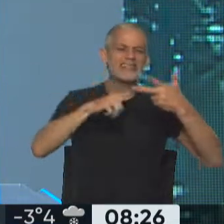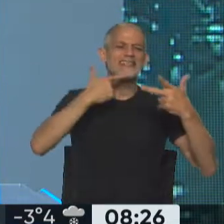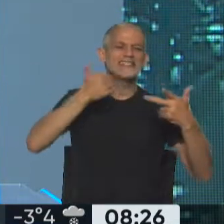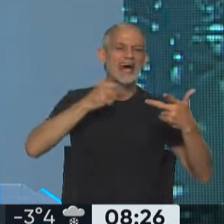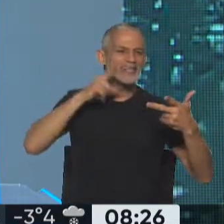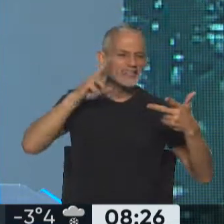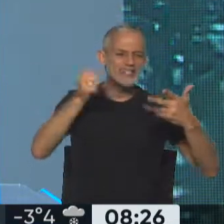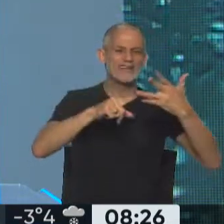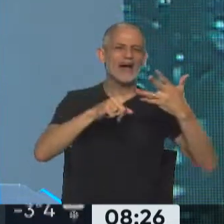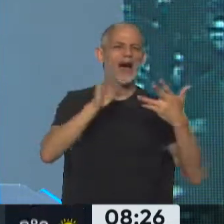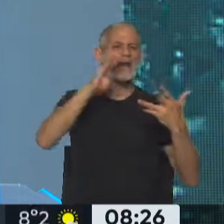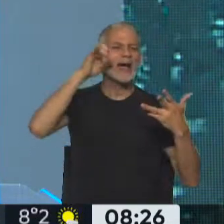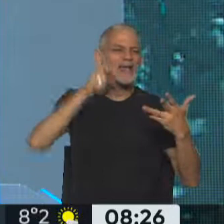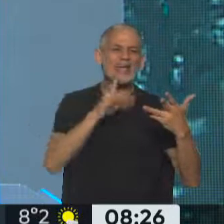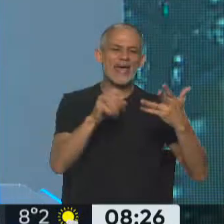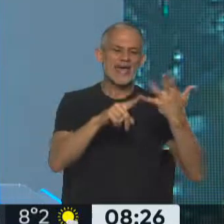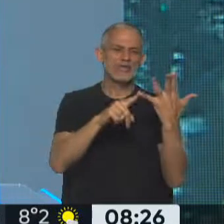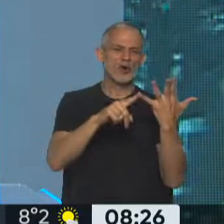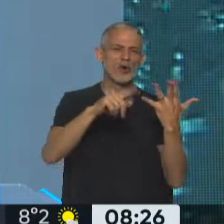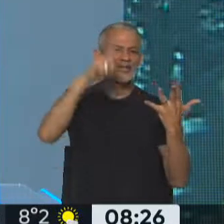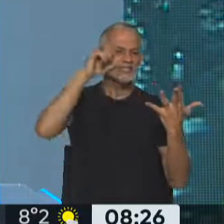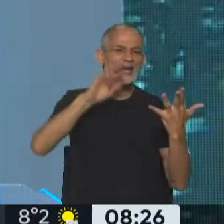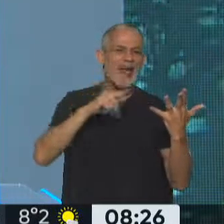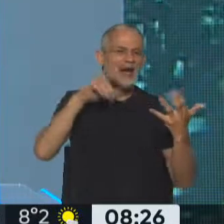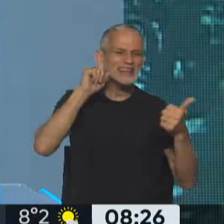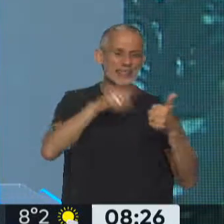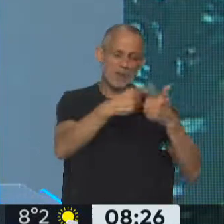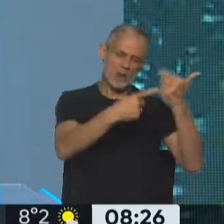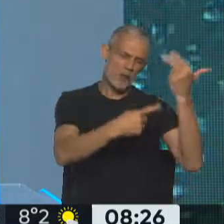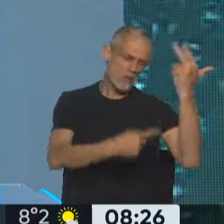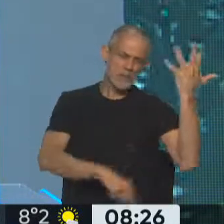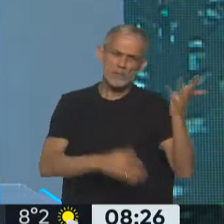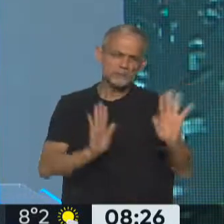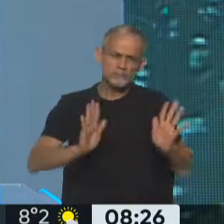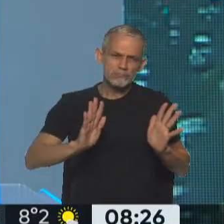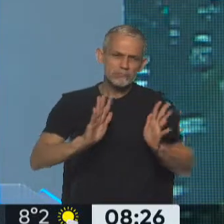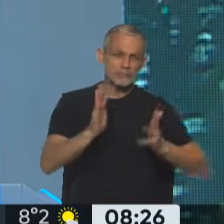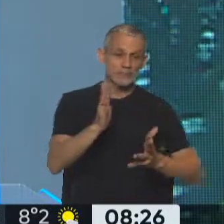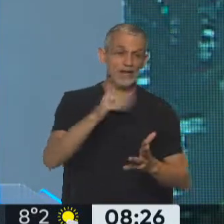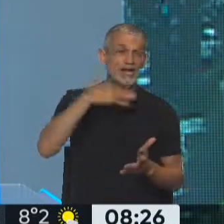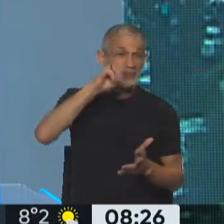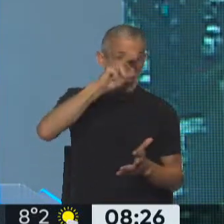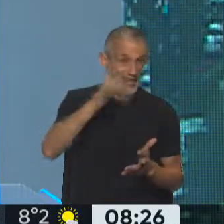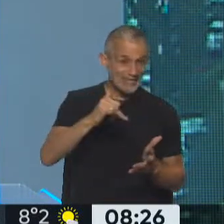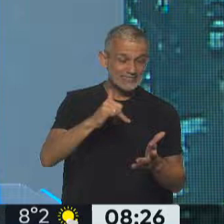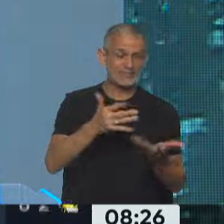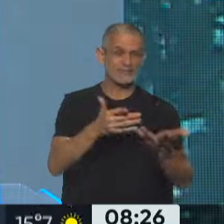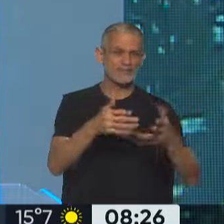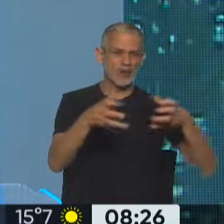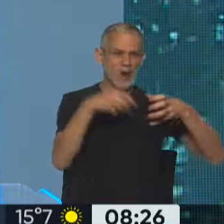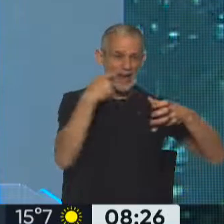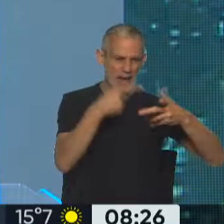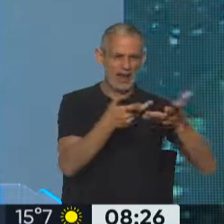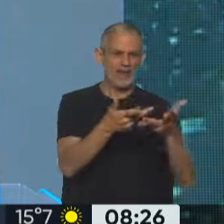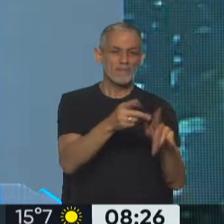sativa Juan Carlos bagliettos Benito ceratia Manuel Oliver entre tantos artistas Andrés Jiménez de animal este y bajo